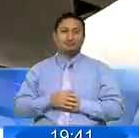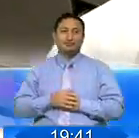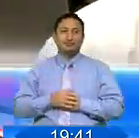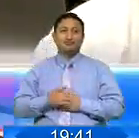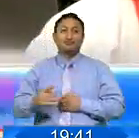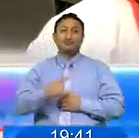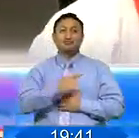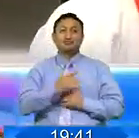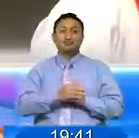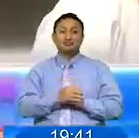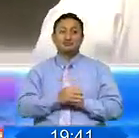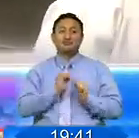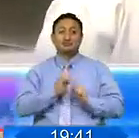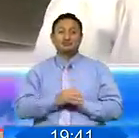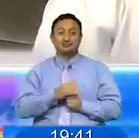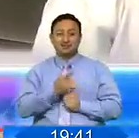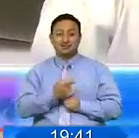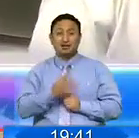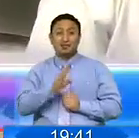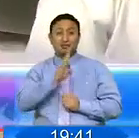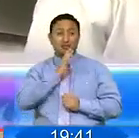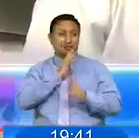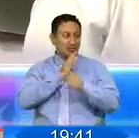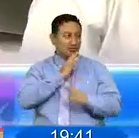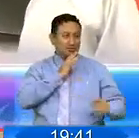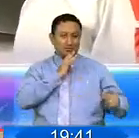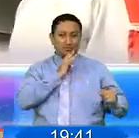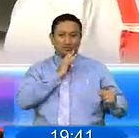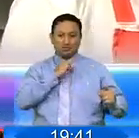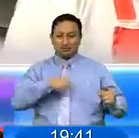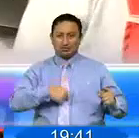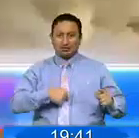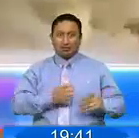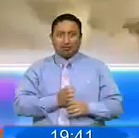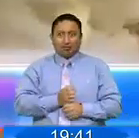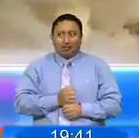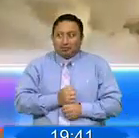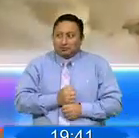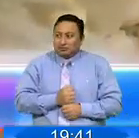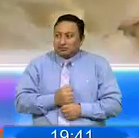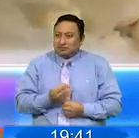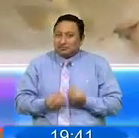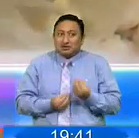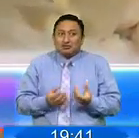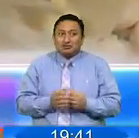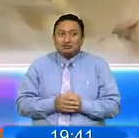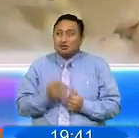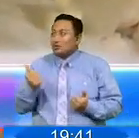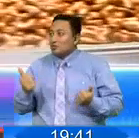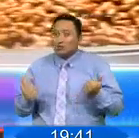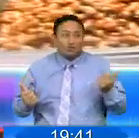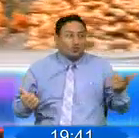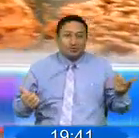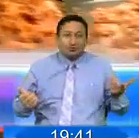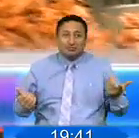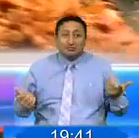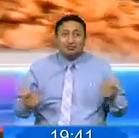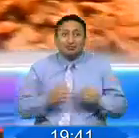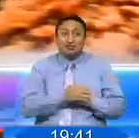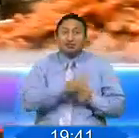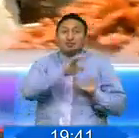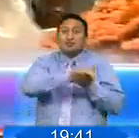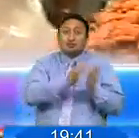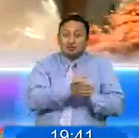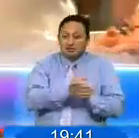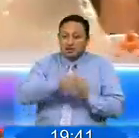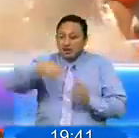Pero tanto hablar y hablar y estando en este lugar, el apetito se abre. Y lo propio es decidirse, por ejemplo, por las tortillas o el